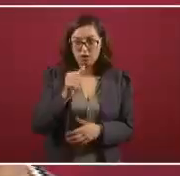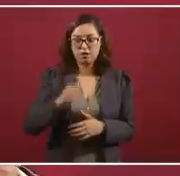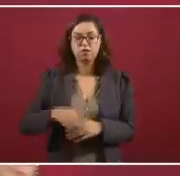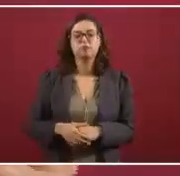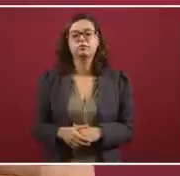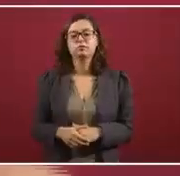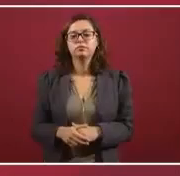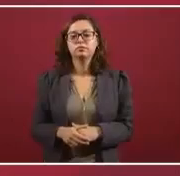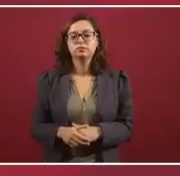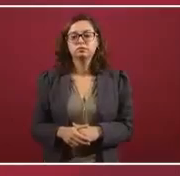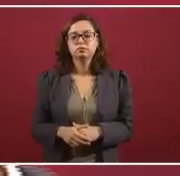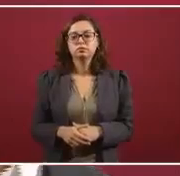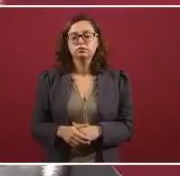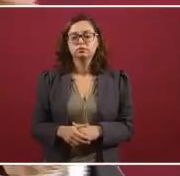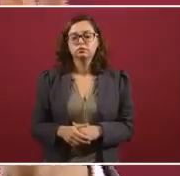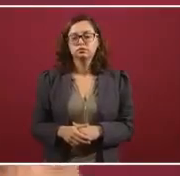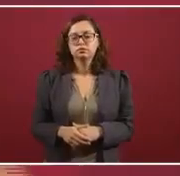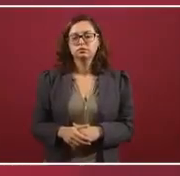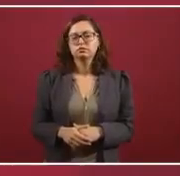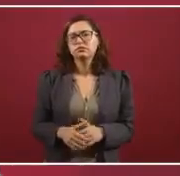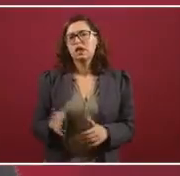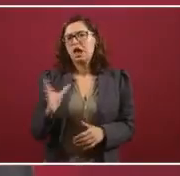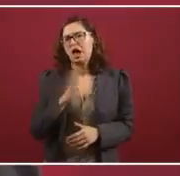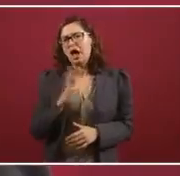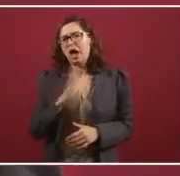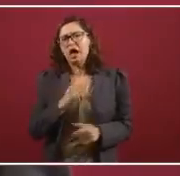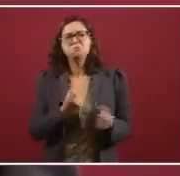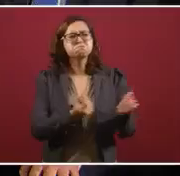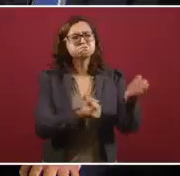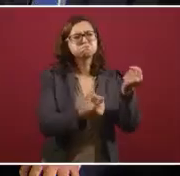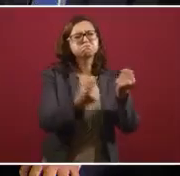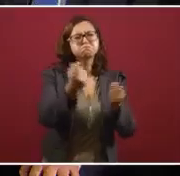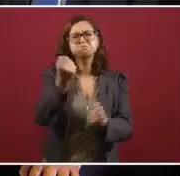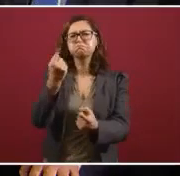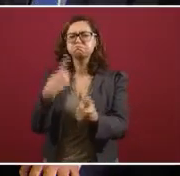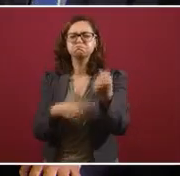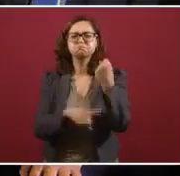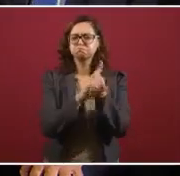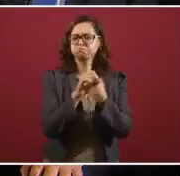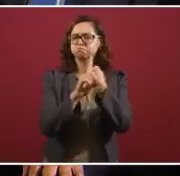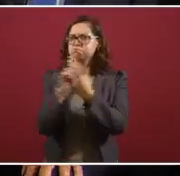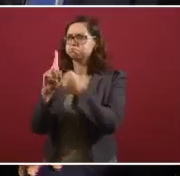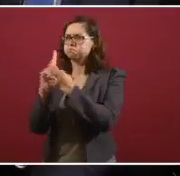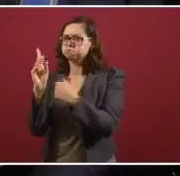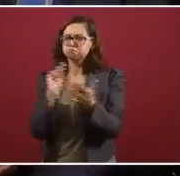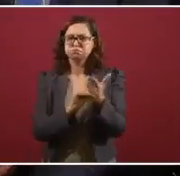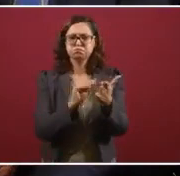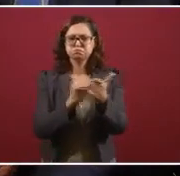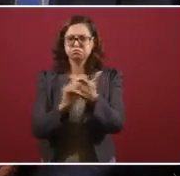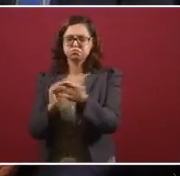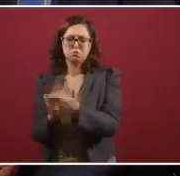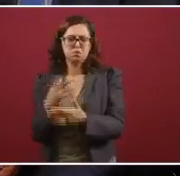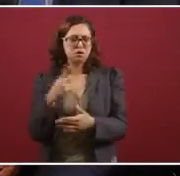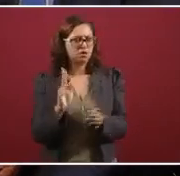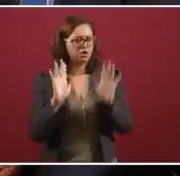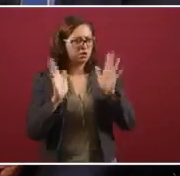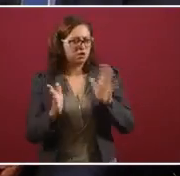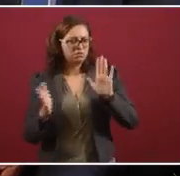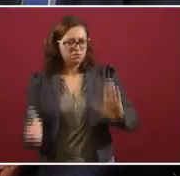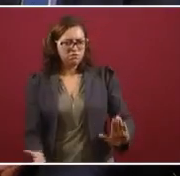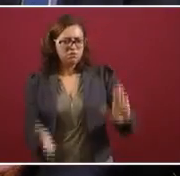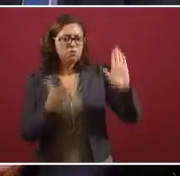quedarían algunos pequeños problemas por ahí, que tenemos el compromiso con las empresas